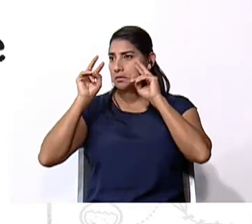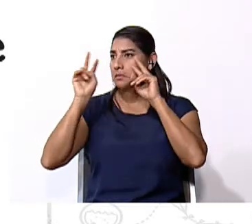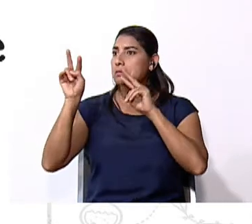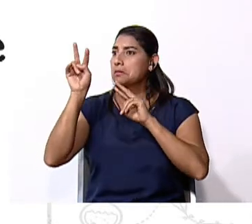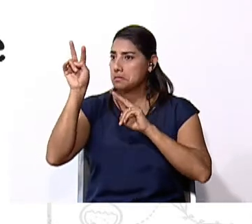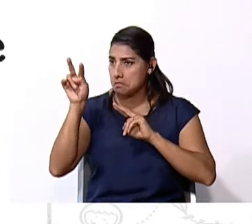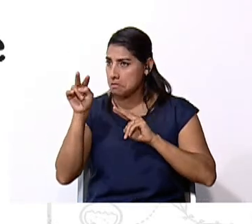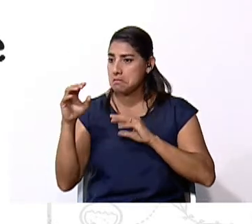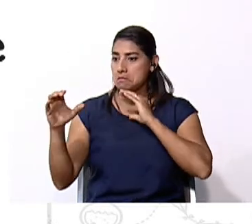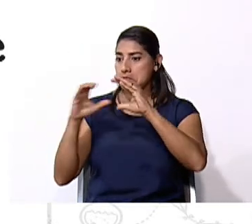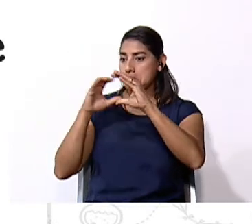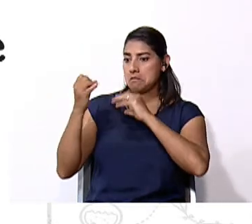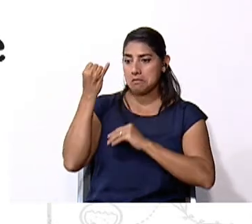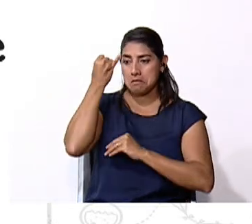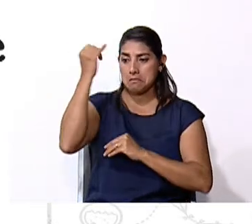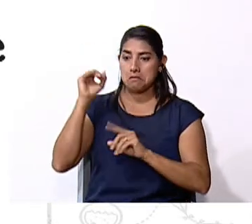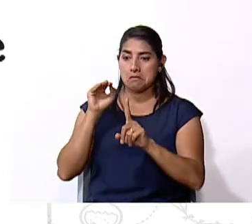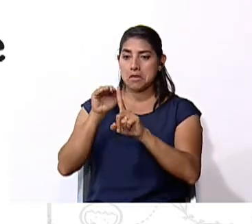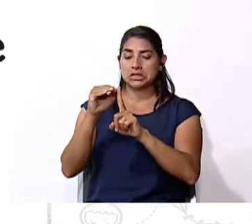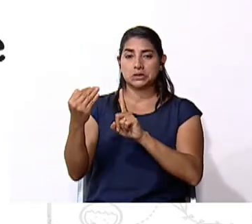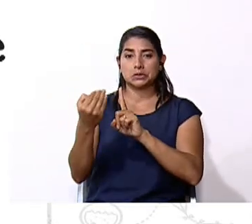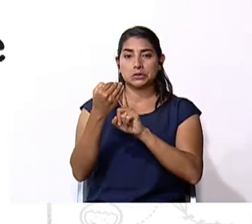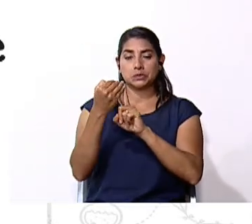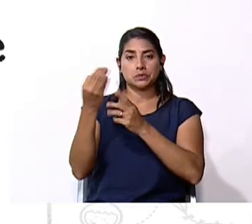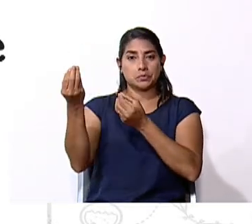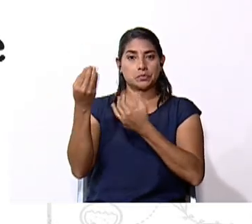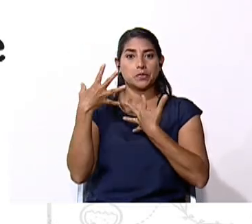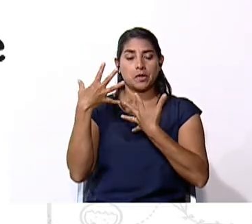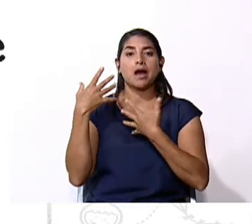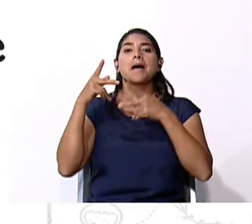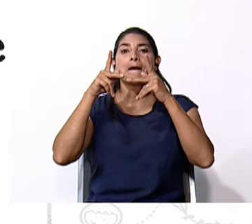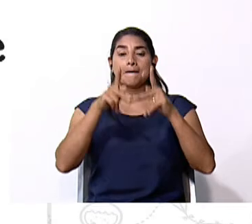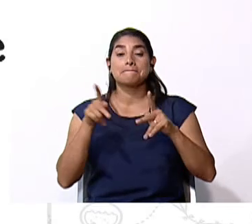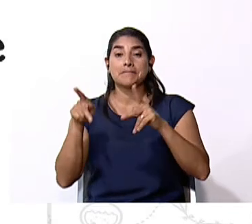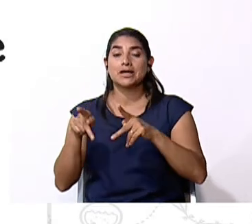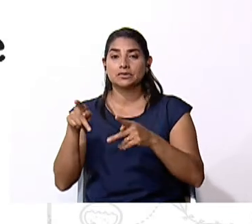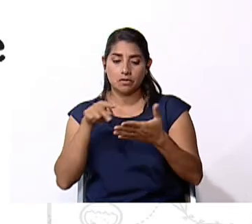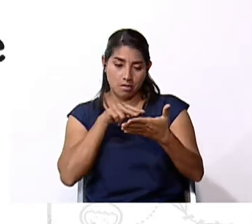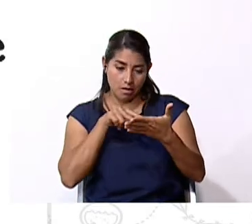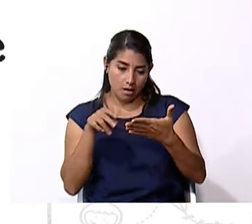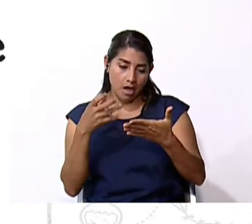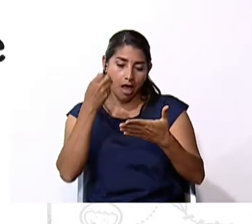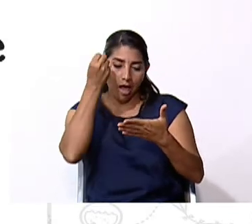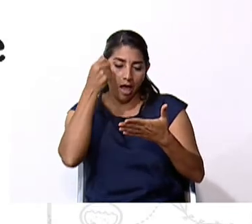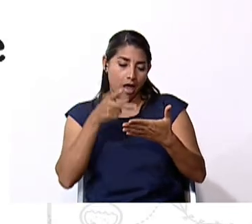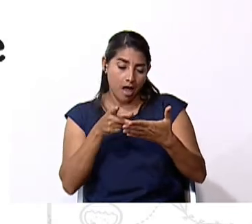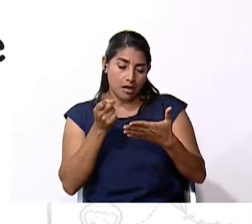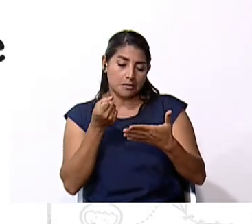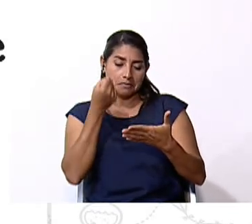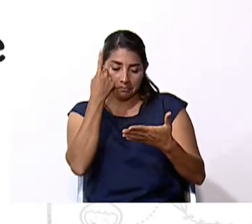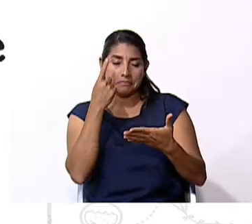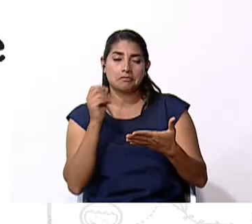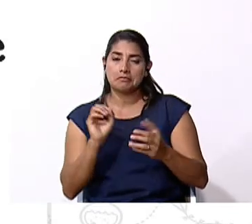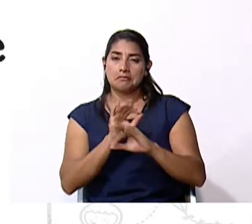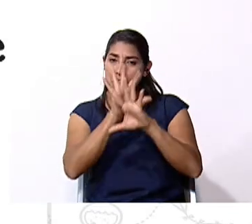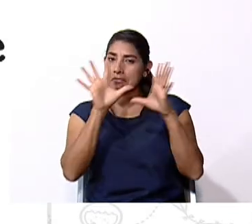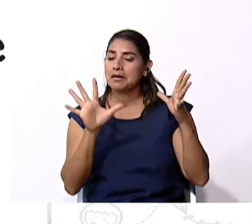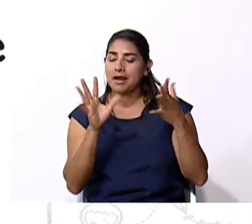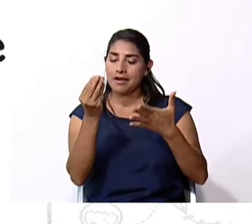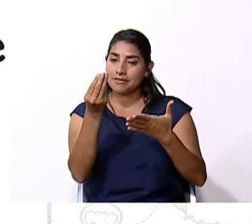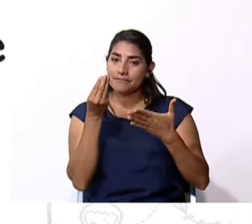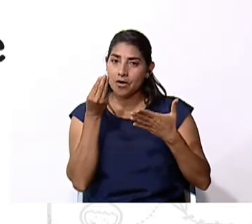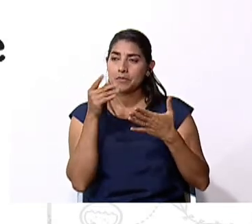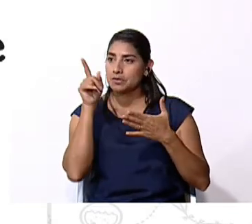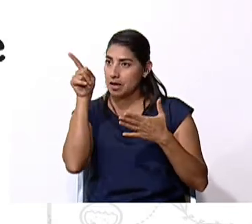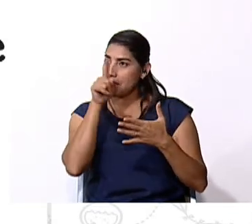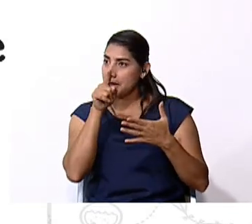para comunicar un mensaje o comunicar el mensaje que la persona que lo lea interprete esa información a